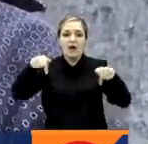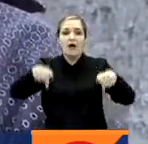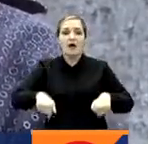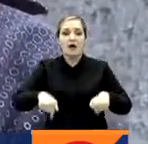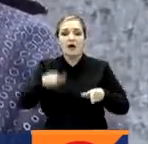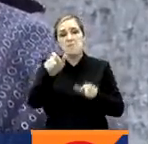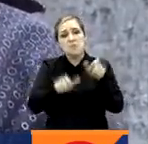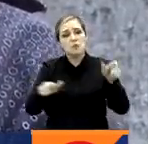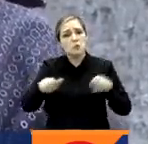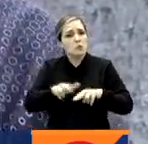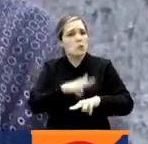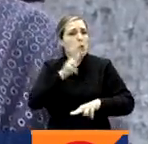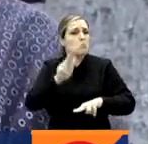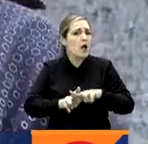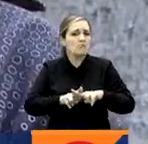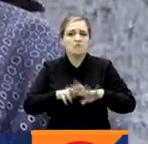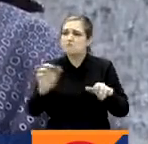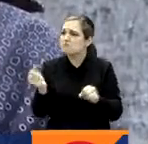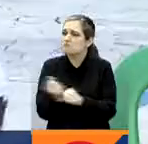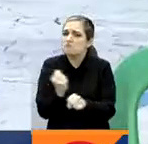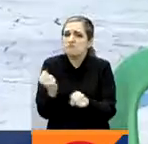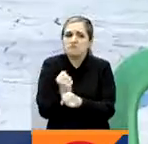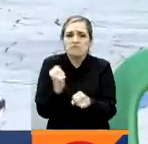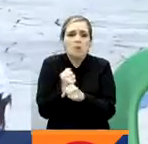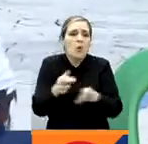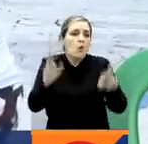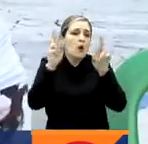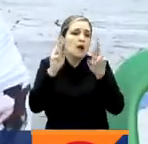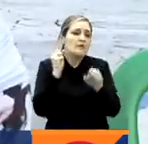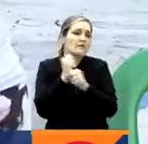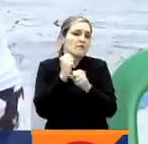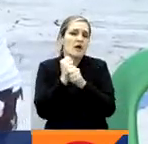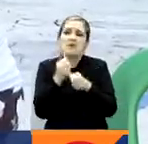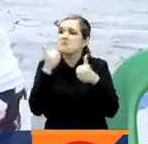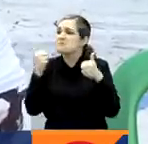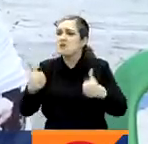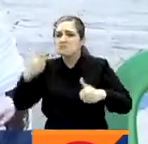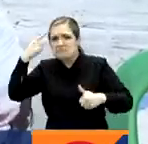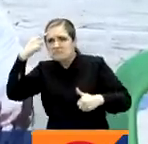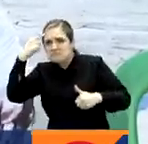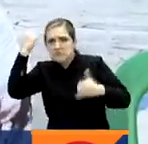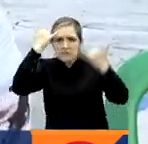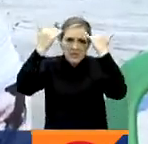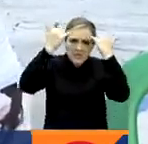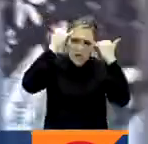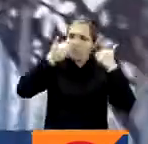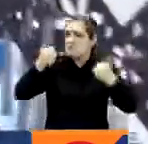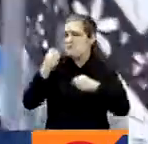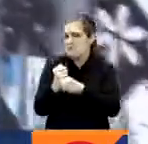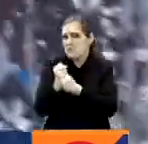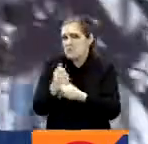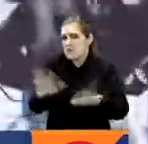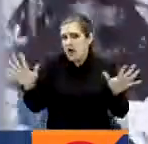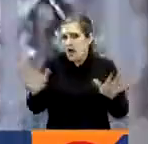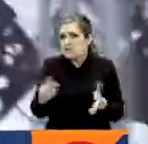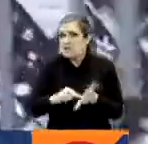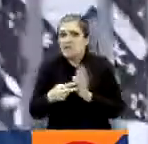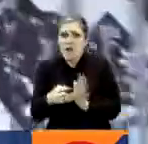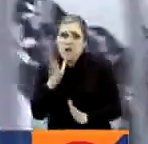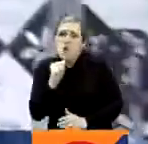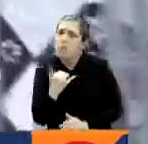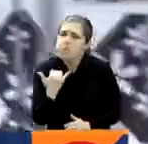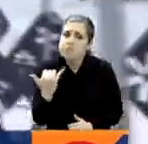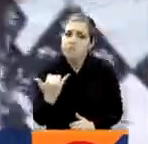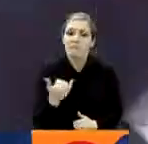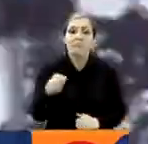normal, cada cual trabaja. Y lo importante es que dejen trabajar. Cada cual trabaja, se rebusca, nadie muere de hambre. El Parque de las Víctimas es